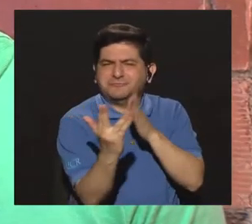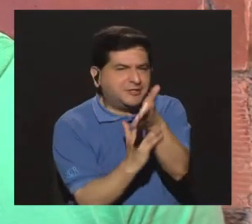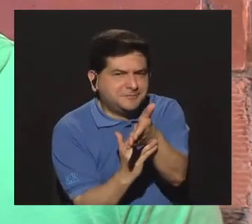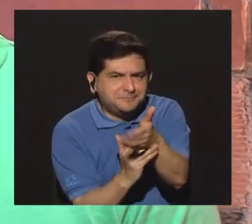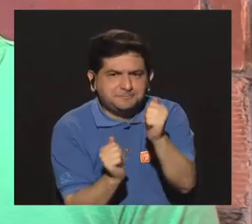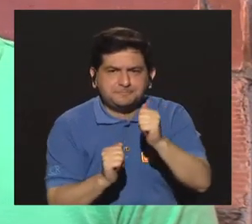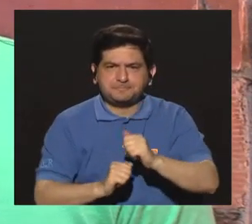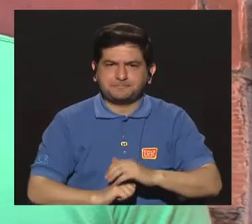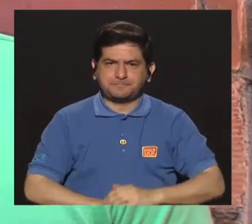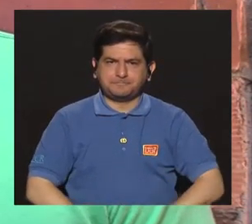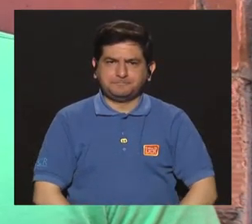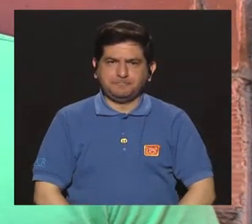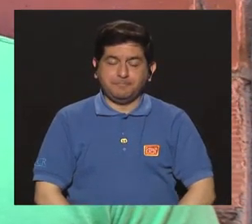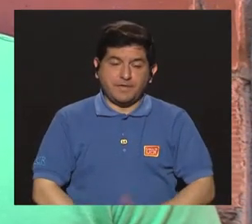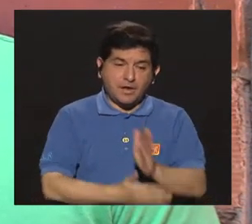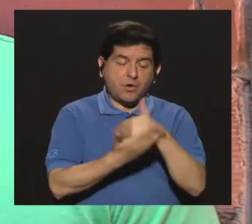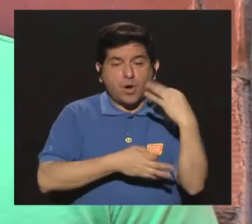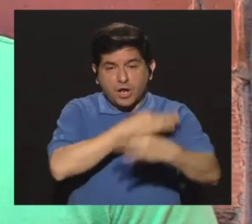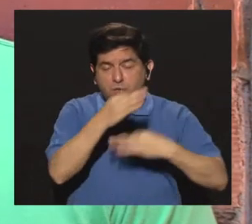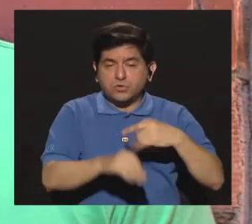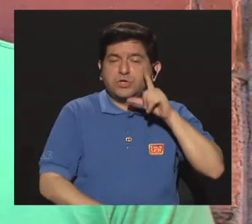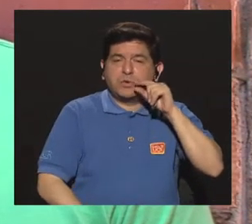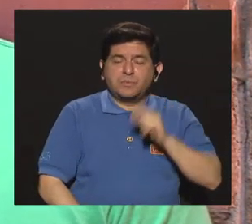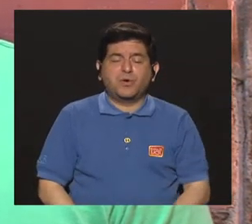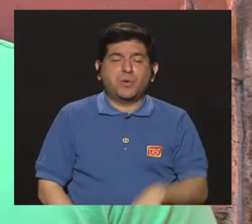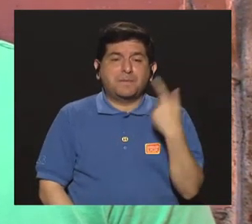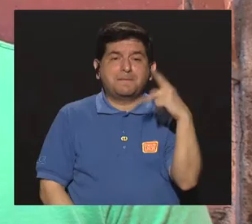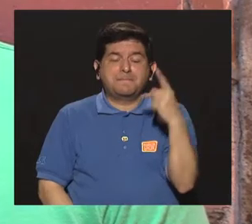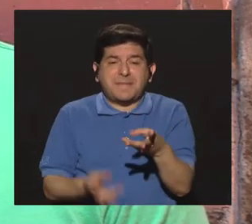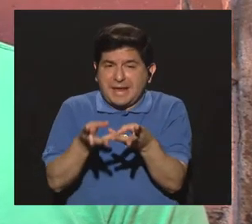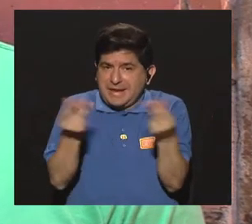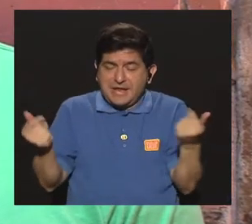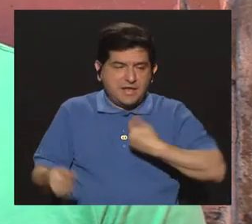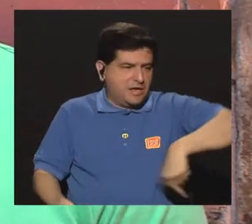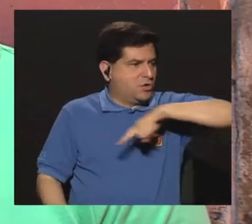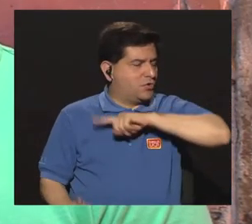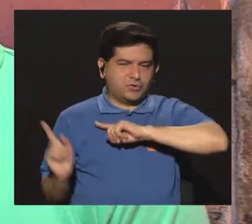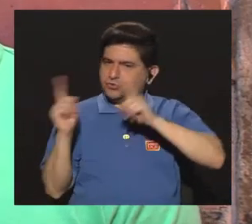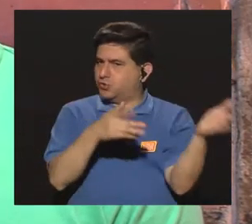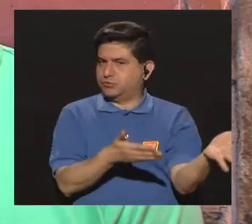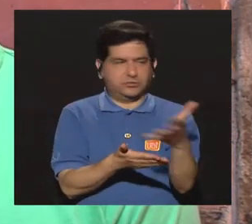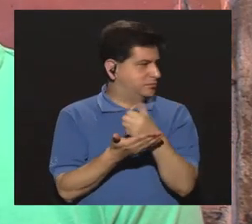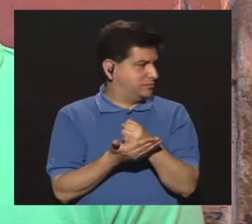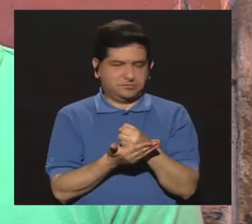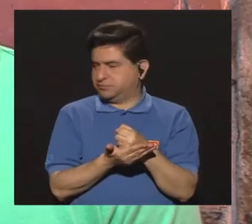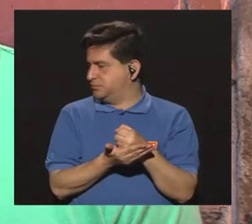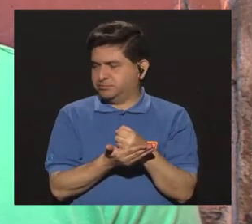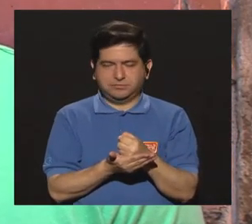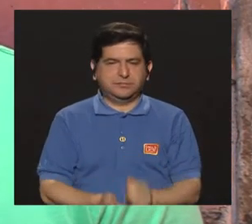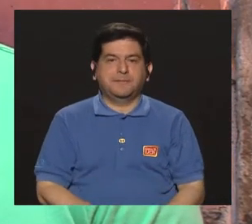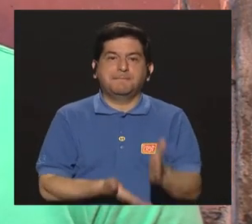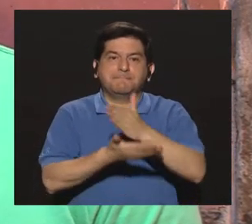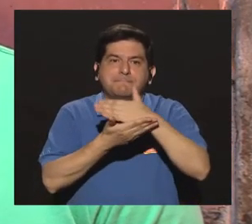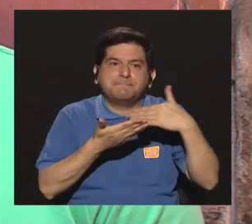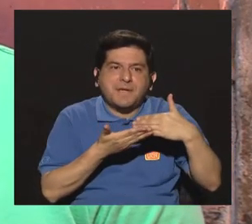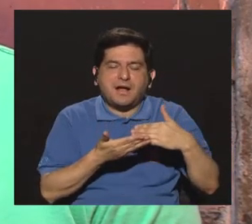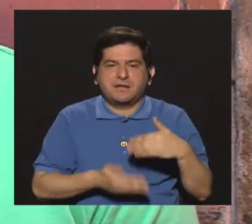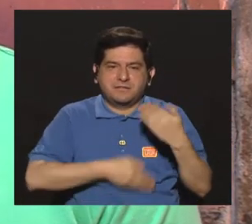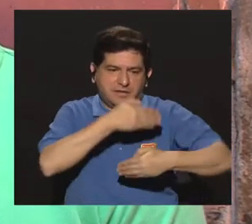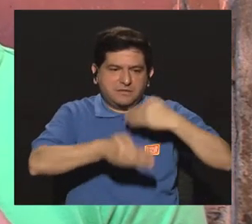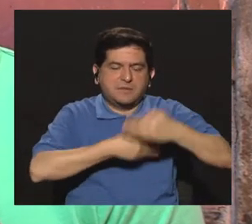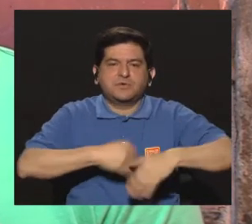acceso y hay especies verdad en peligro de extinción que nosotros no vamos a ir a colectar porque parte